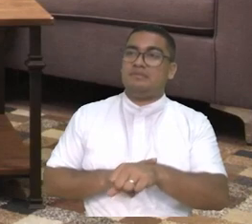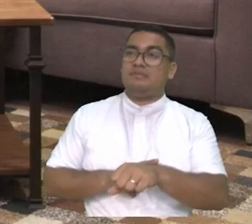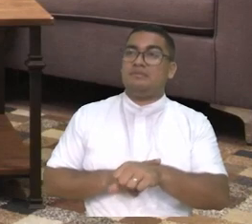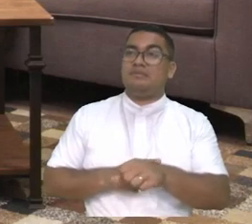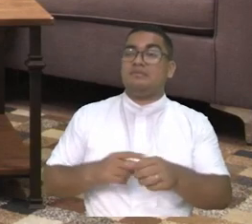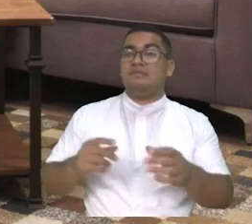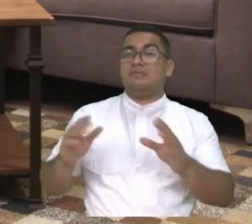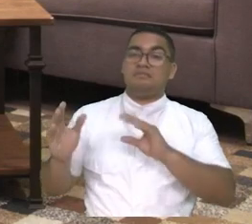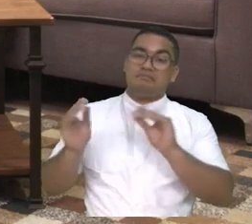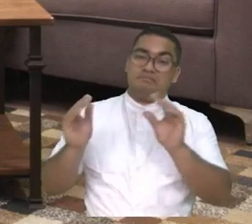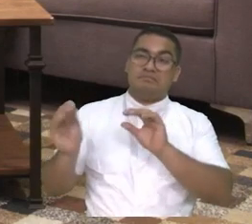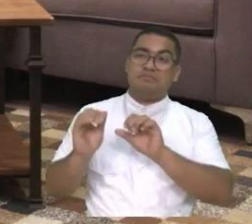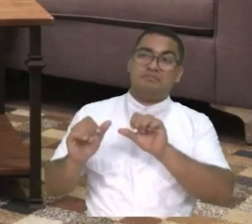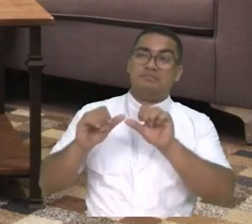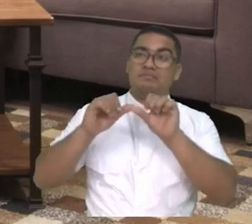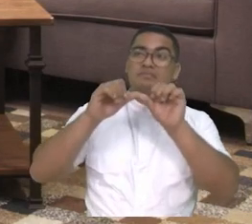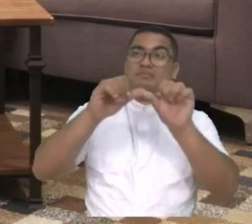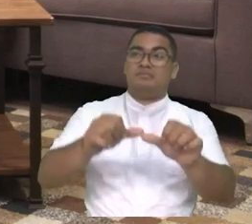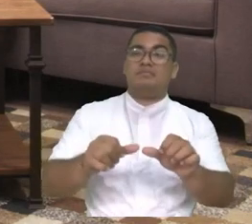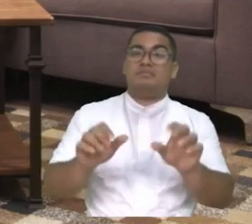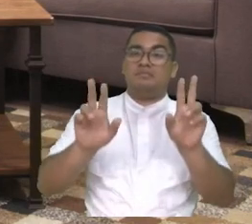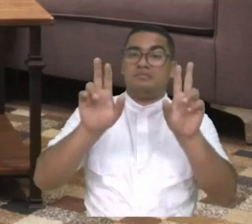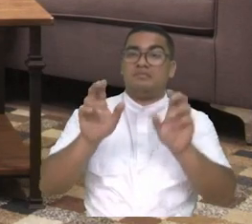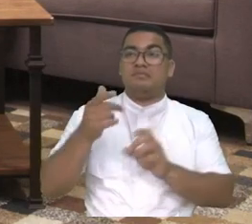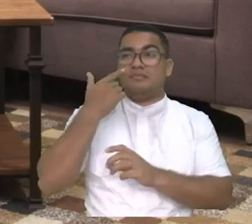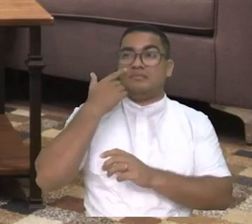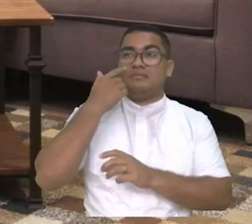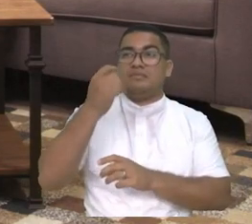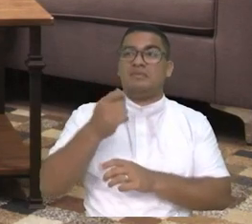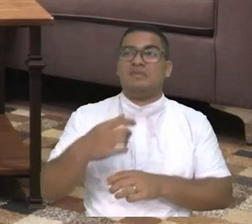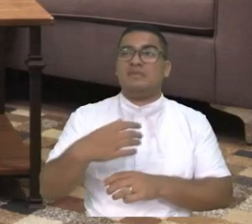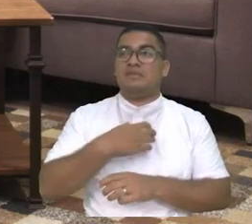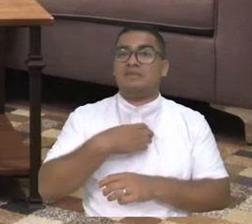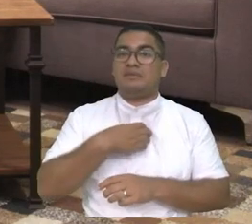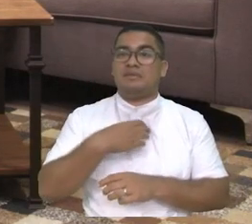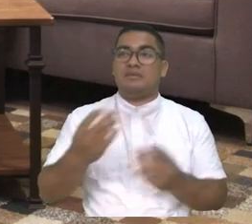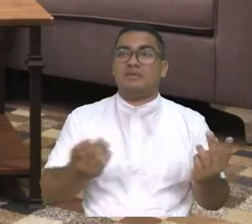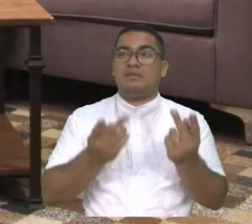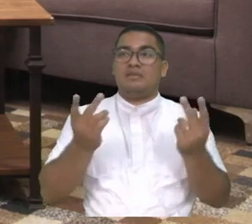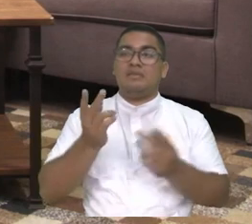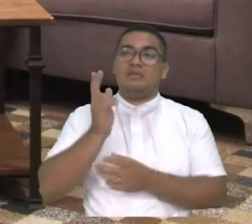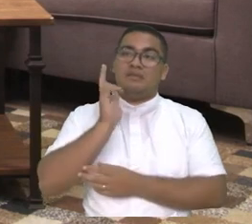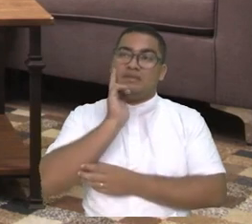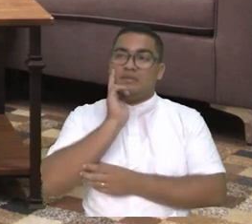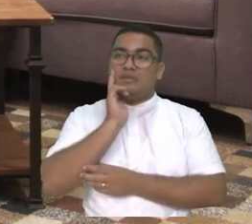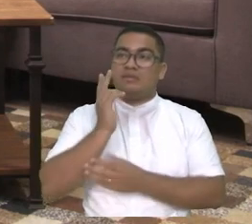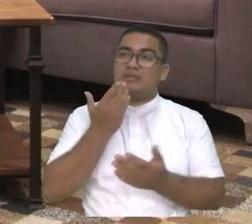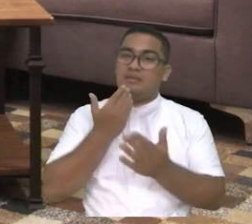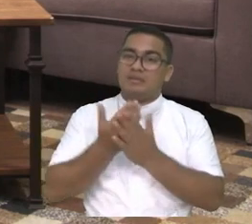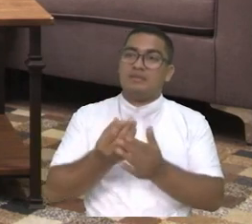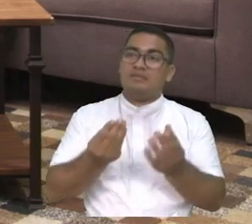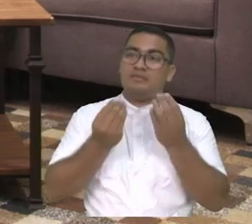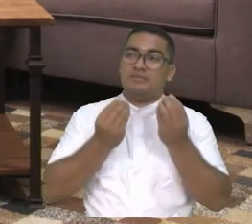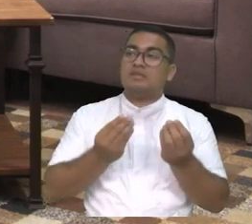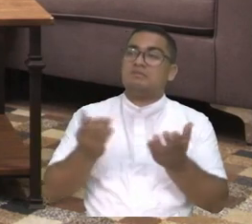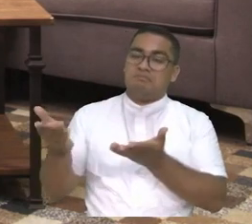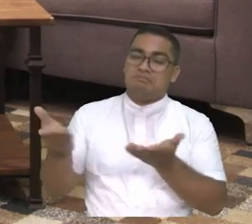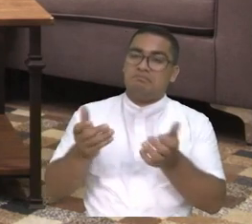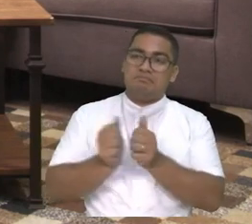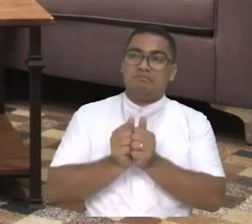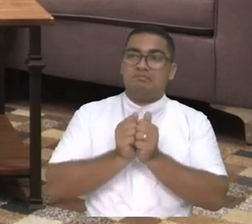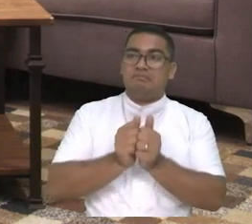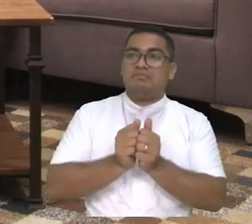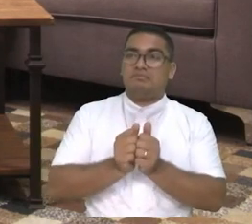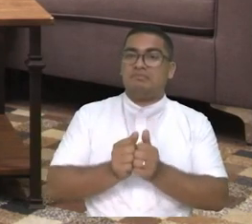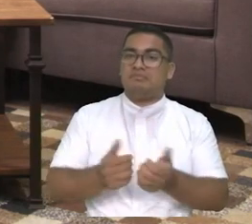continuar nuestra conversación para continuar conociendo varias perspectivas también de Rubén. Muchísimas gracias por habernos acompañado. Si usted